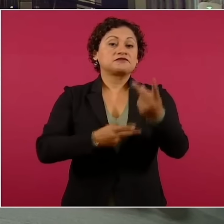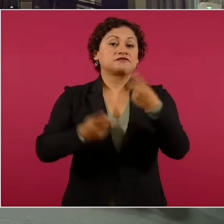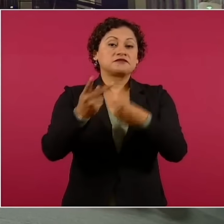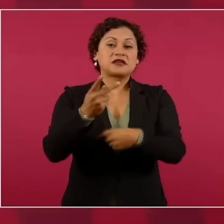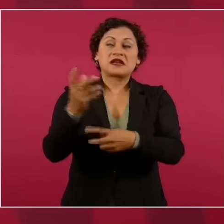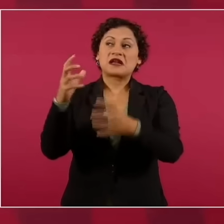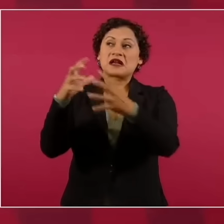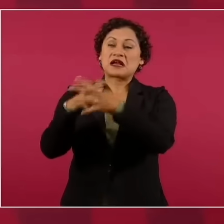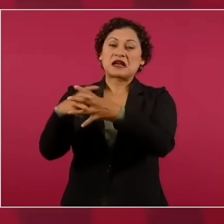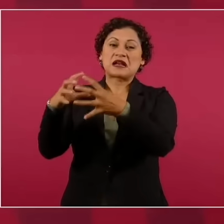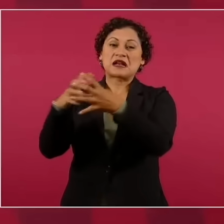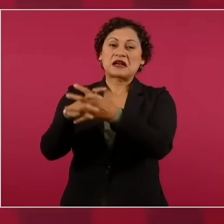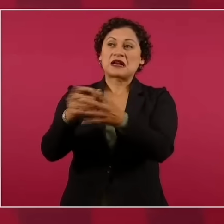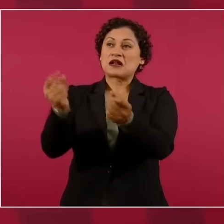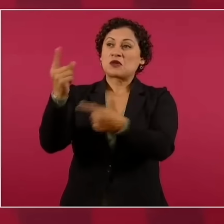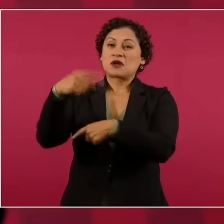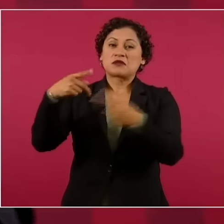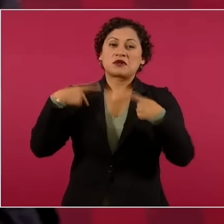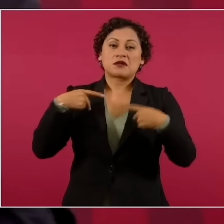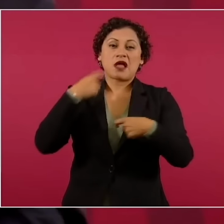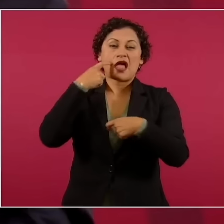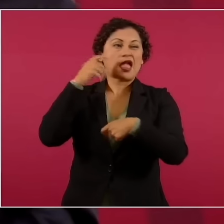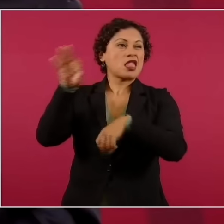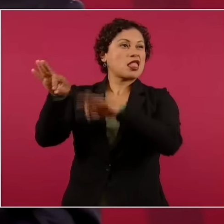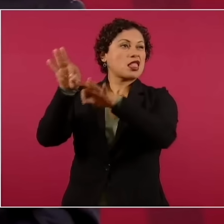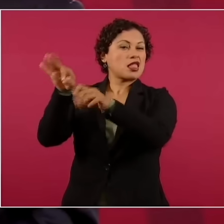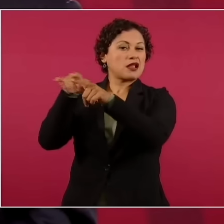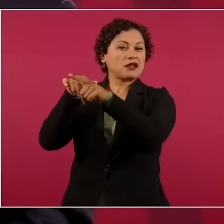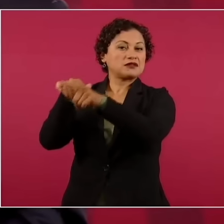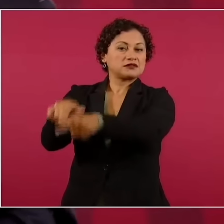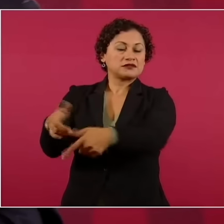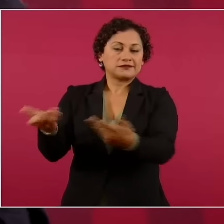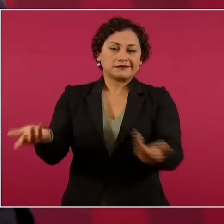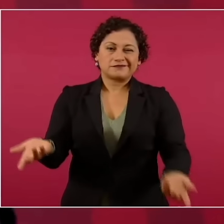que es lo más irracional que puede haber. Y